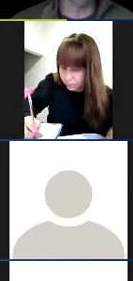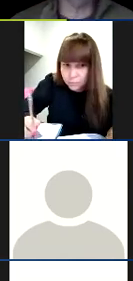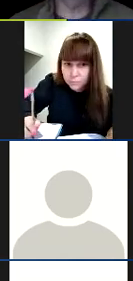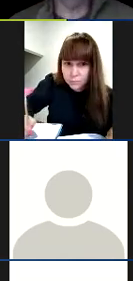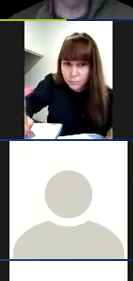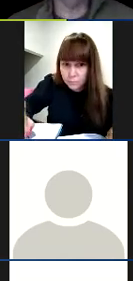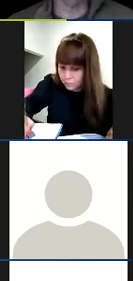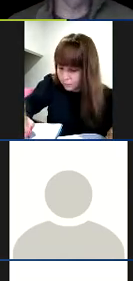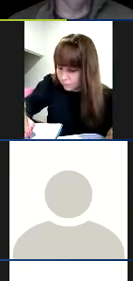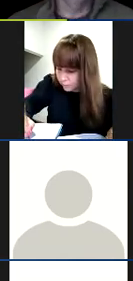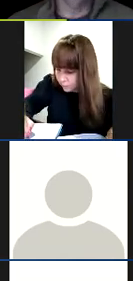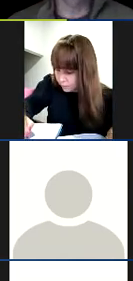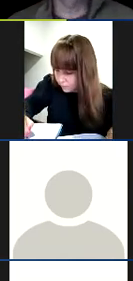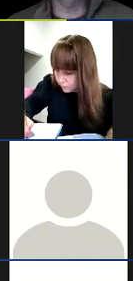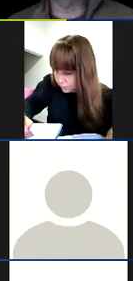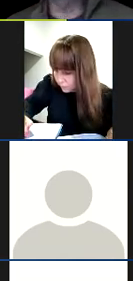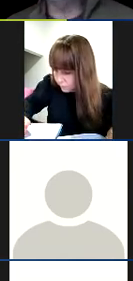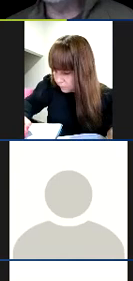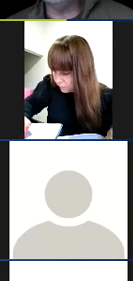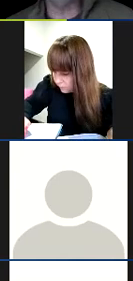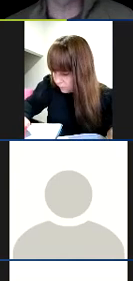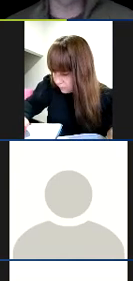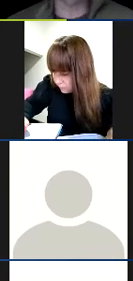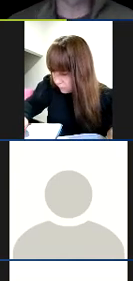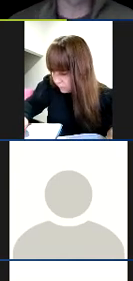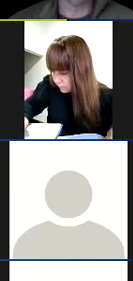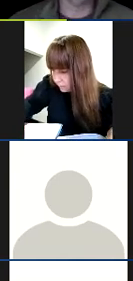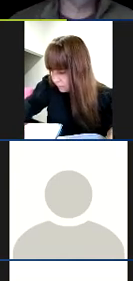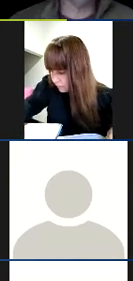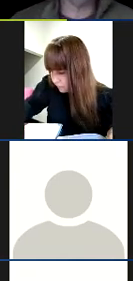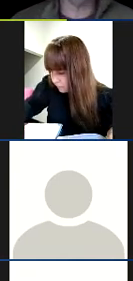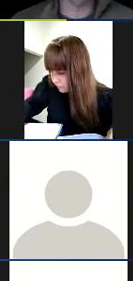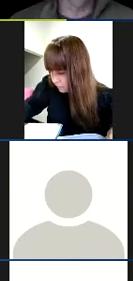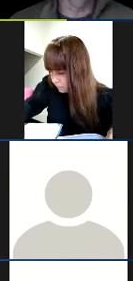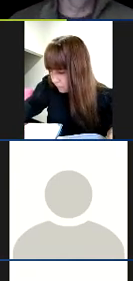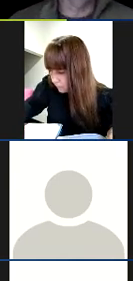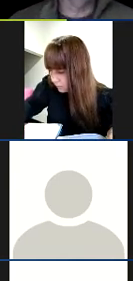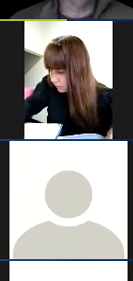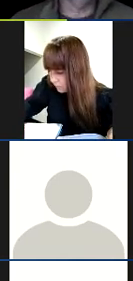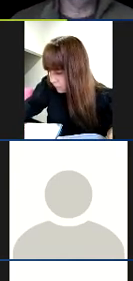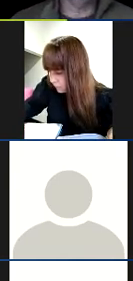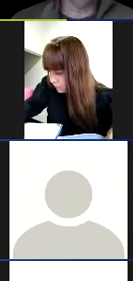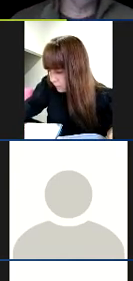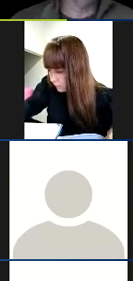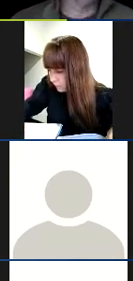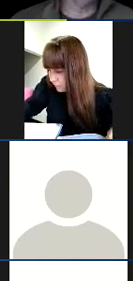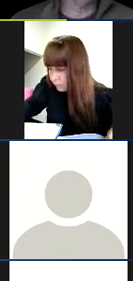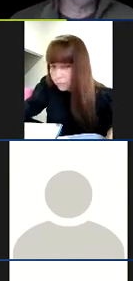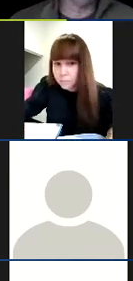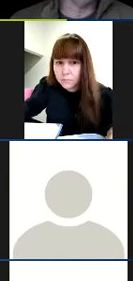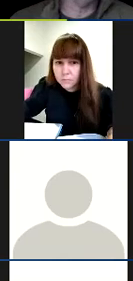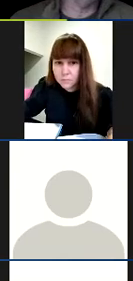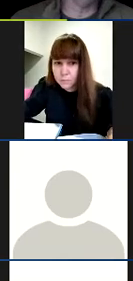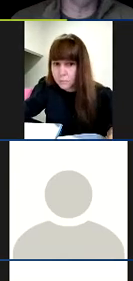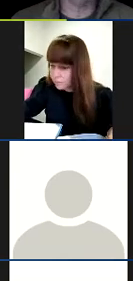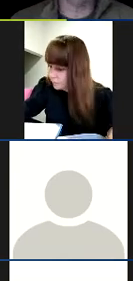disolución y liquidación. Vamos a ver en su momento que hay un procedimiento de liquidación establecido, ¿no? De disolución y liquidación de la